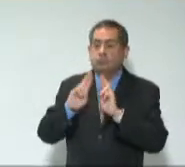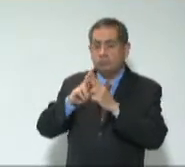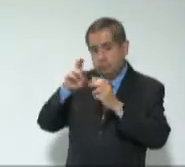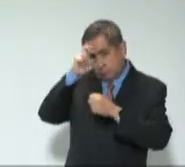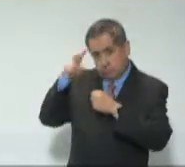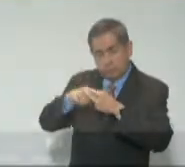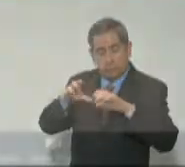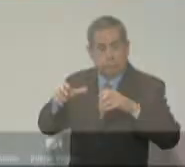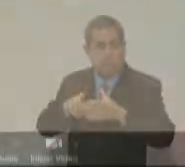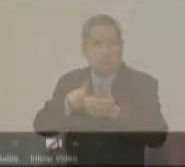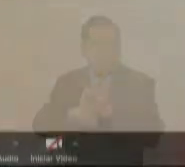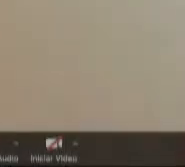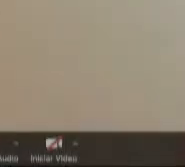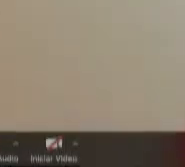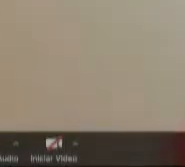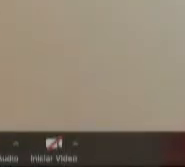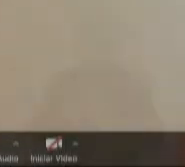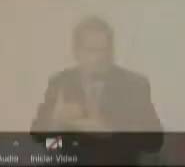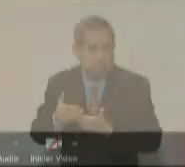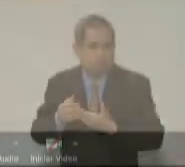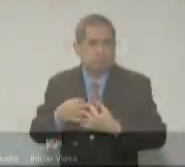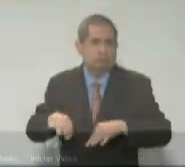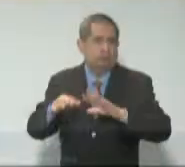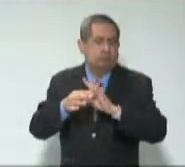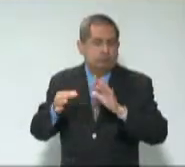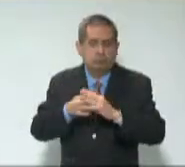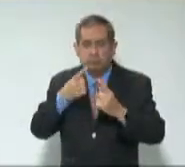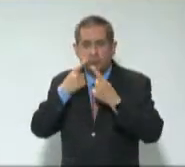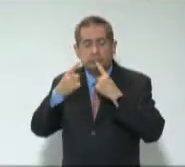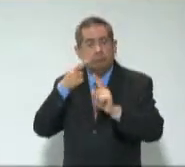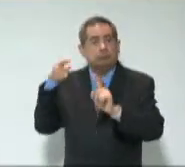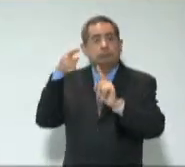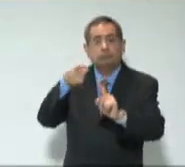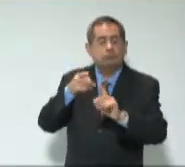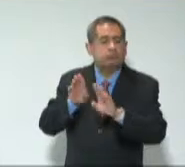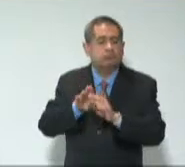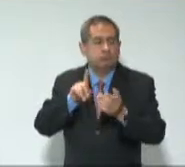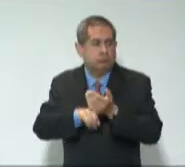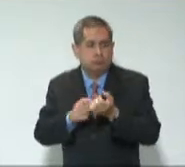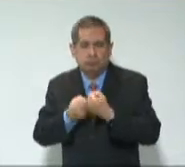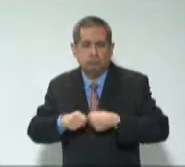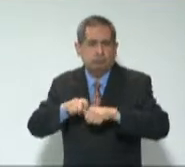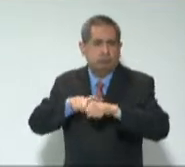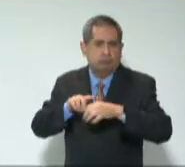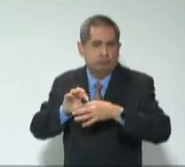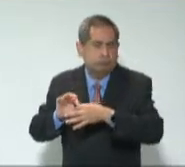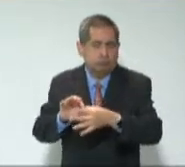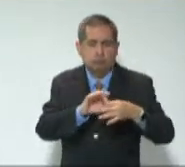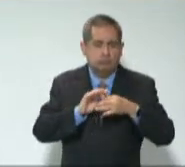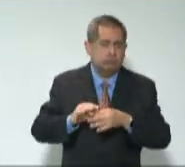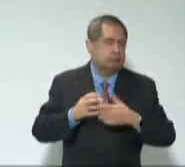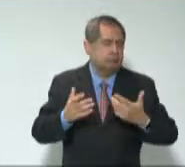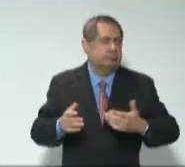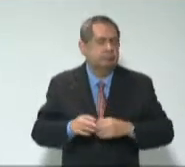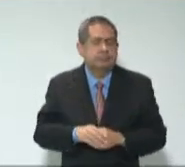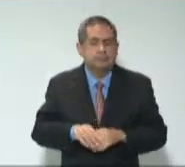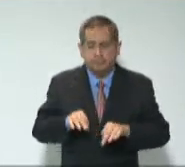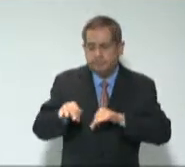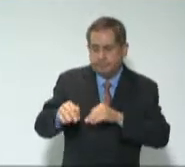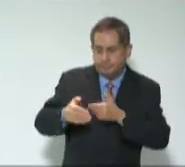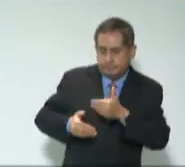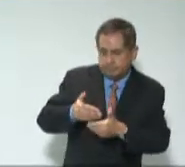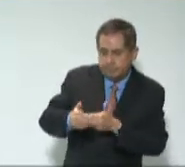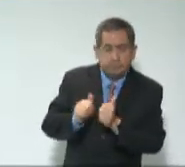que es un programa de de cooperación que tiene con como objetivo promover la la cohesión social en América Latina trabajamos acompañando